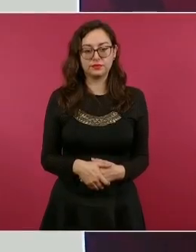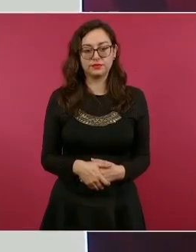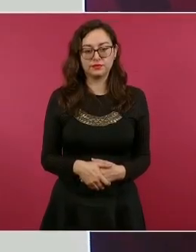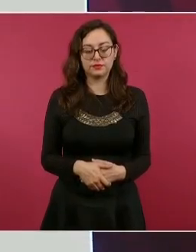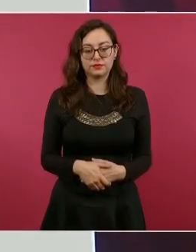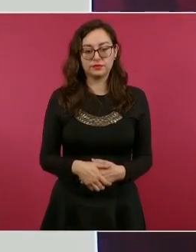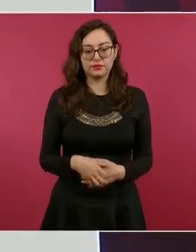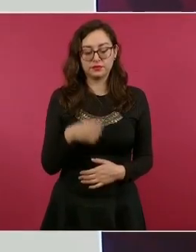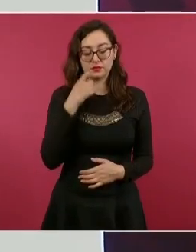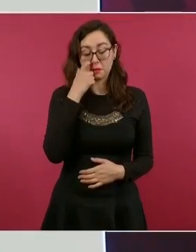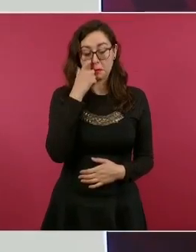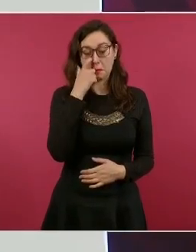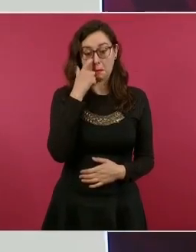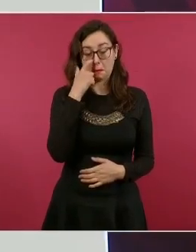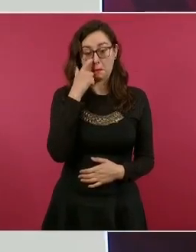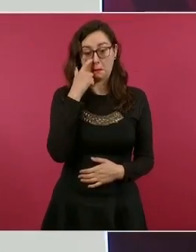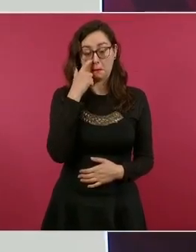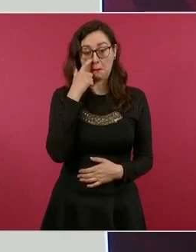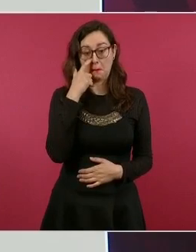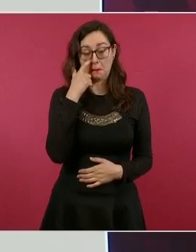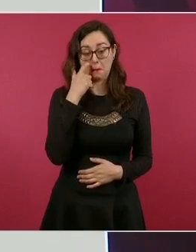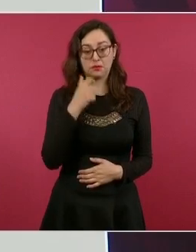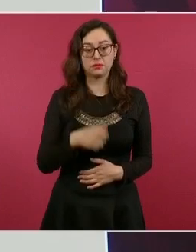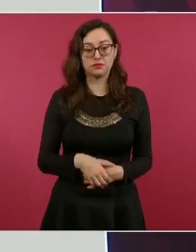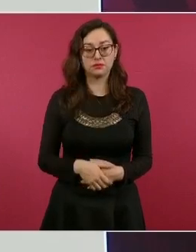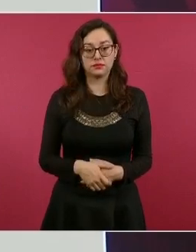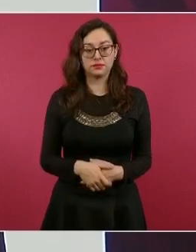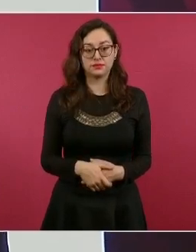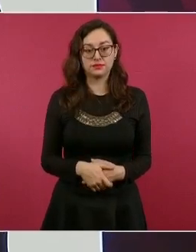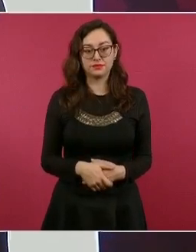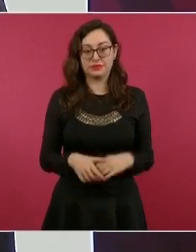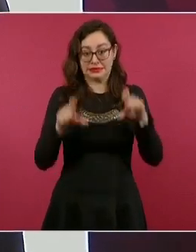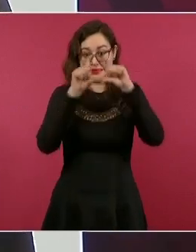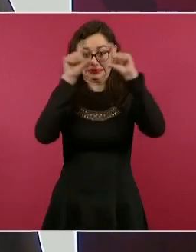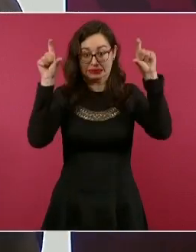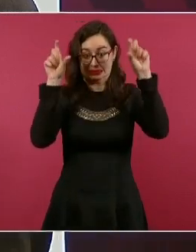Lo que dice arriba no lo voy a leer.